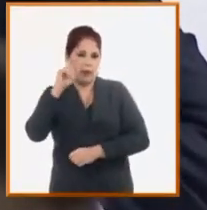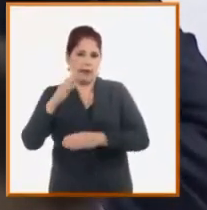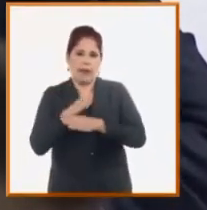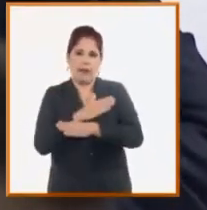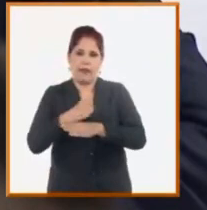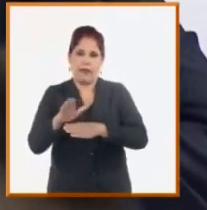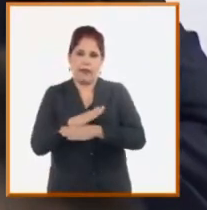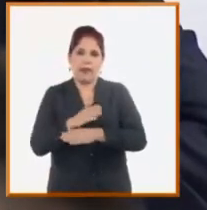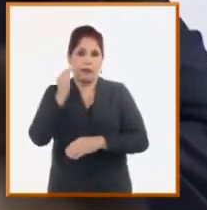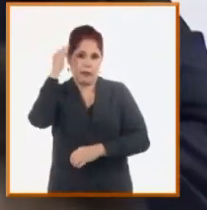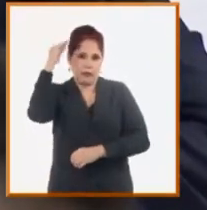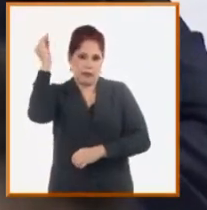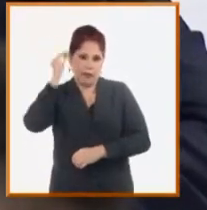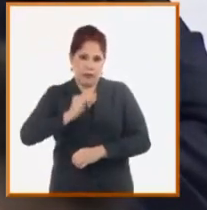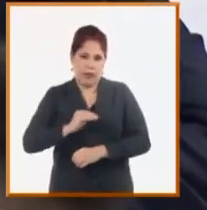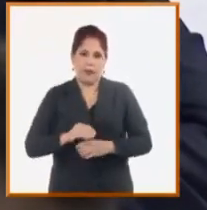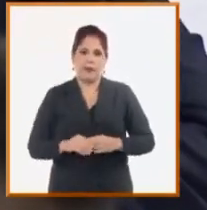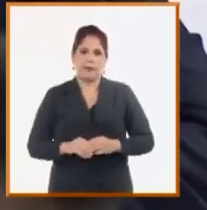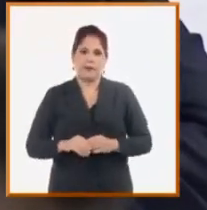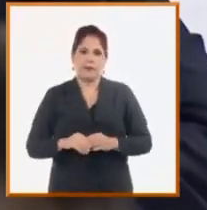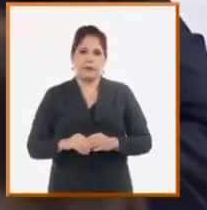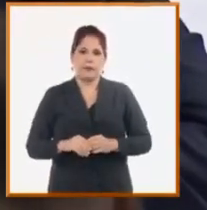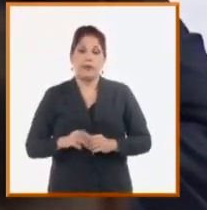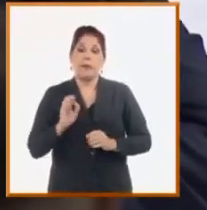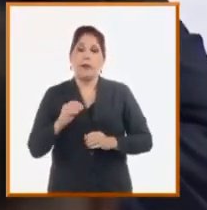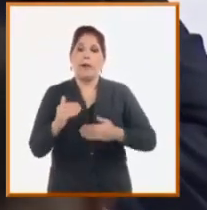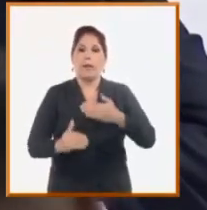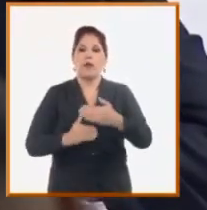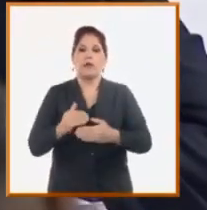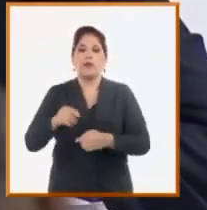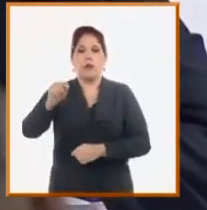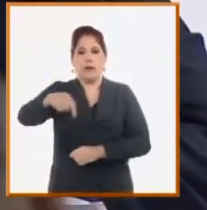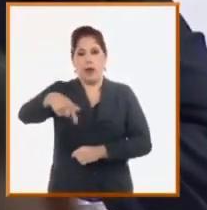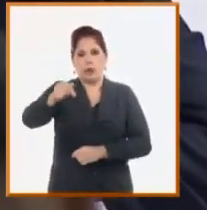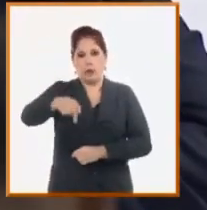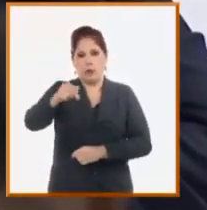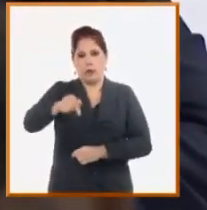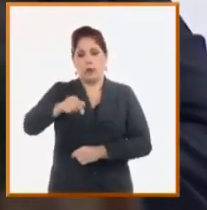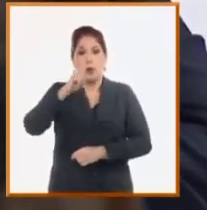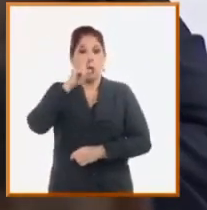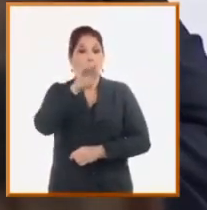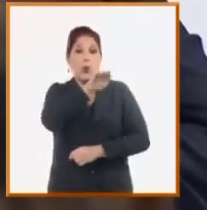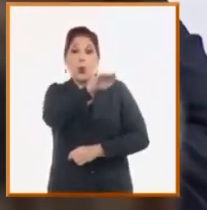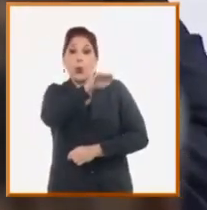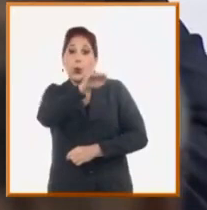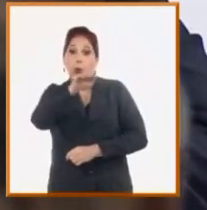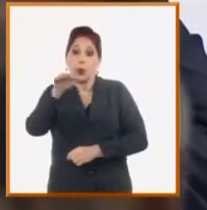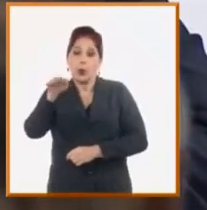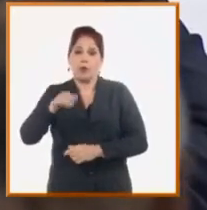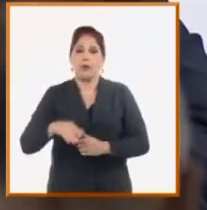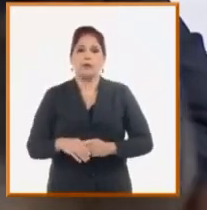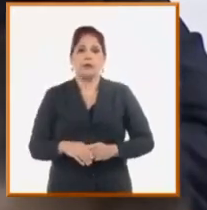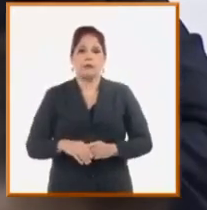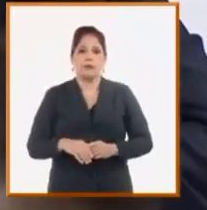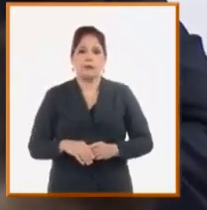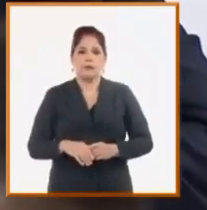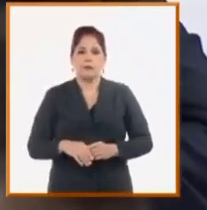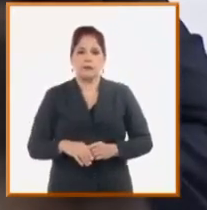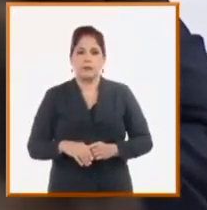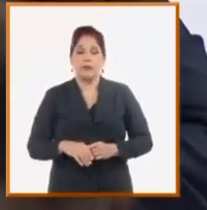opiniones y tenerlas en cuenta en todo este proceso de actualización de las normas y todo